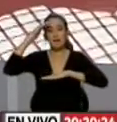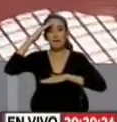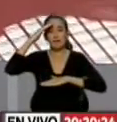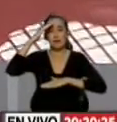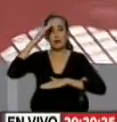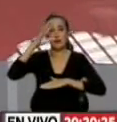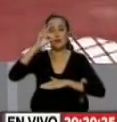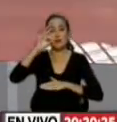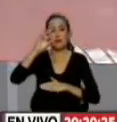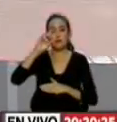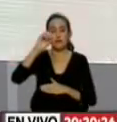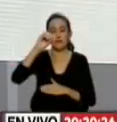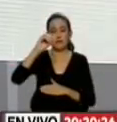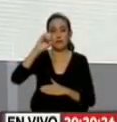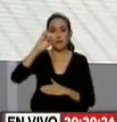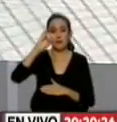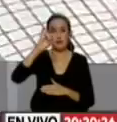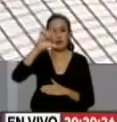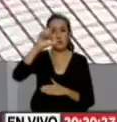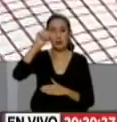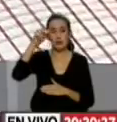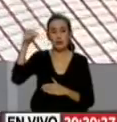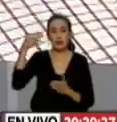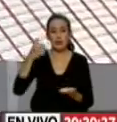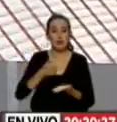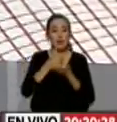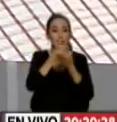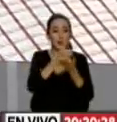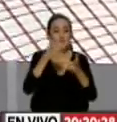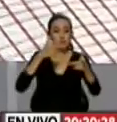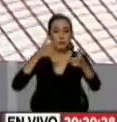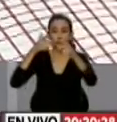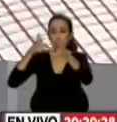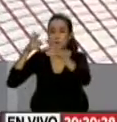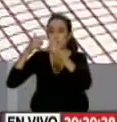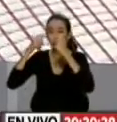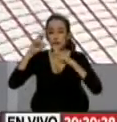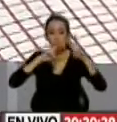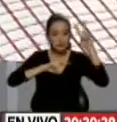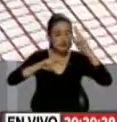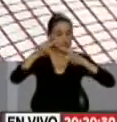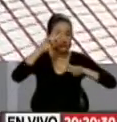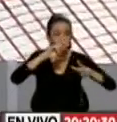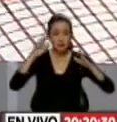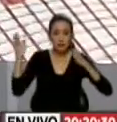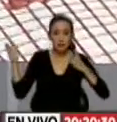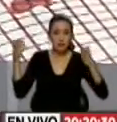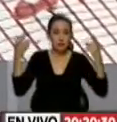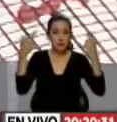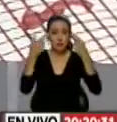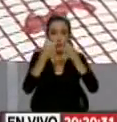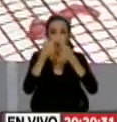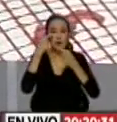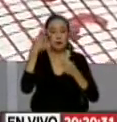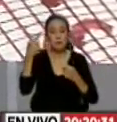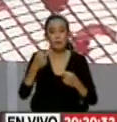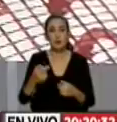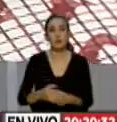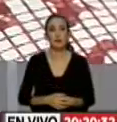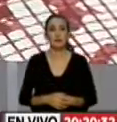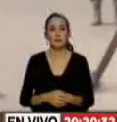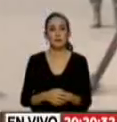Jiménez. Se puso a disposición de las autoridades dos fusiles para realizar las pruebas de cotejamiento pericial.